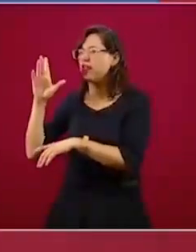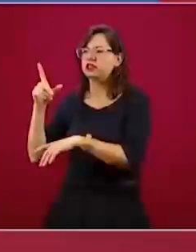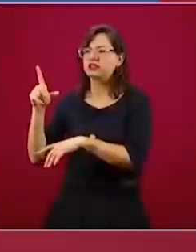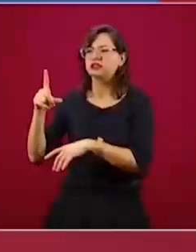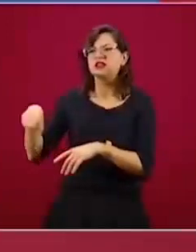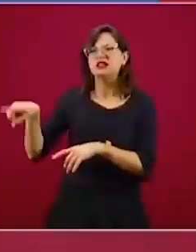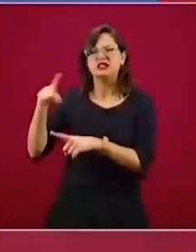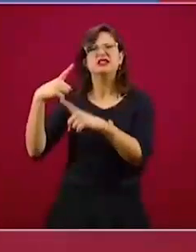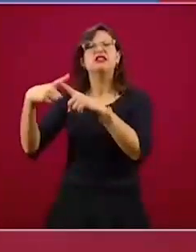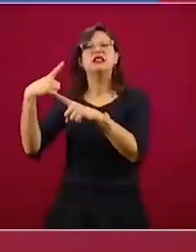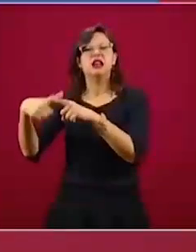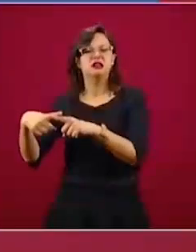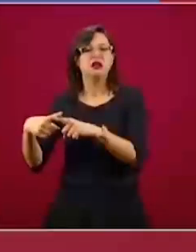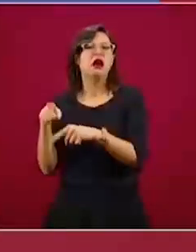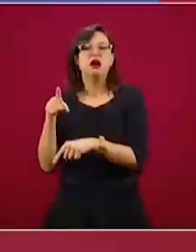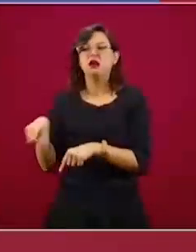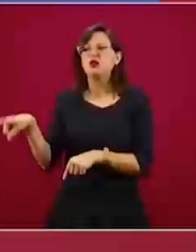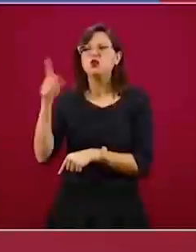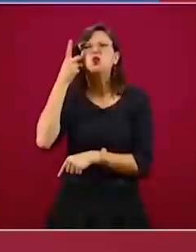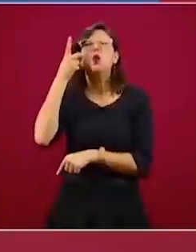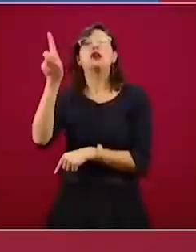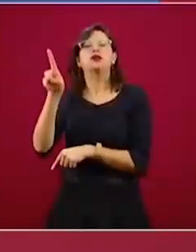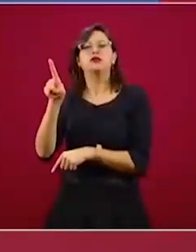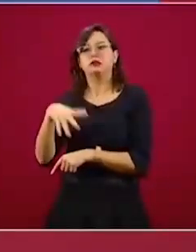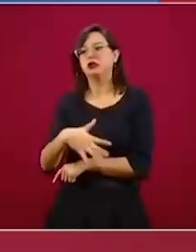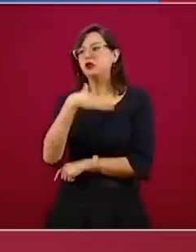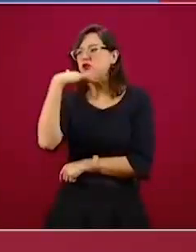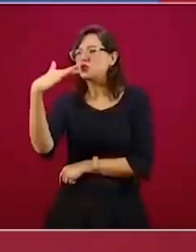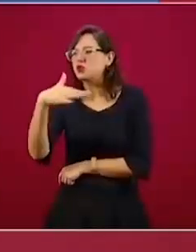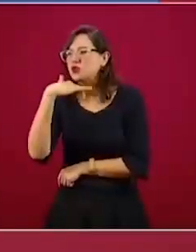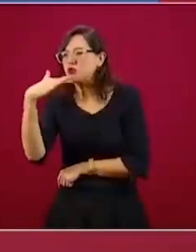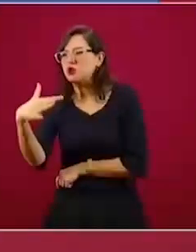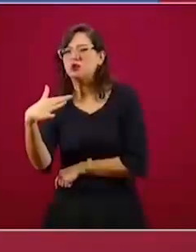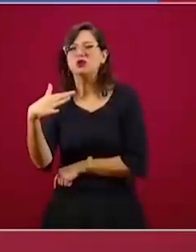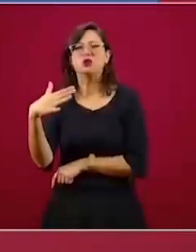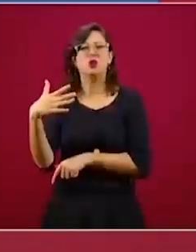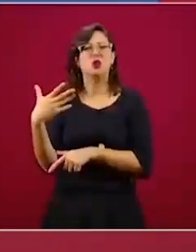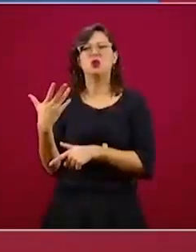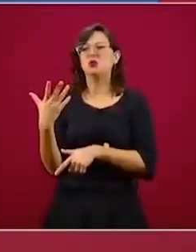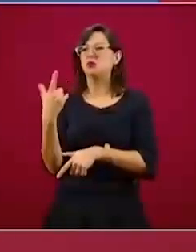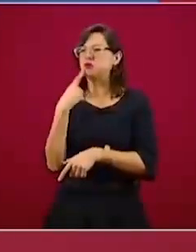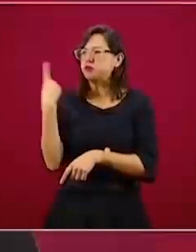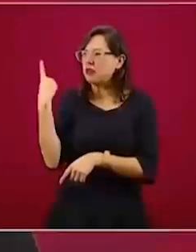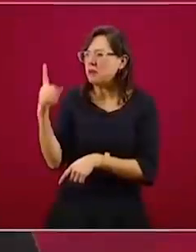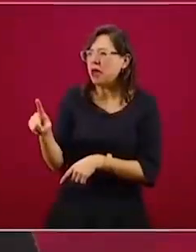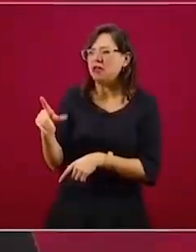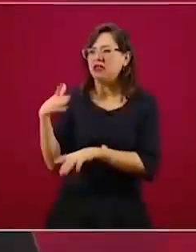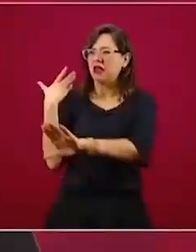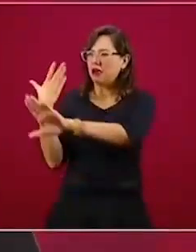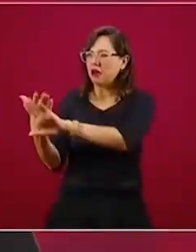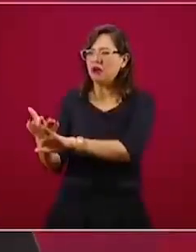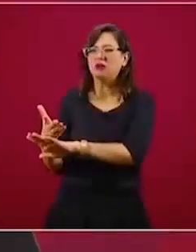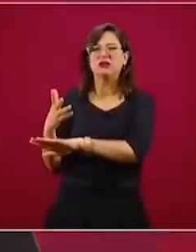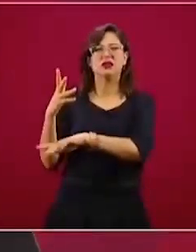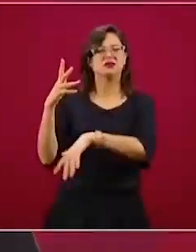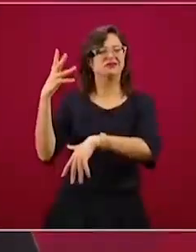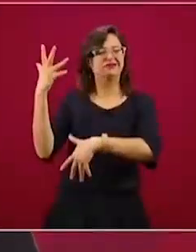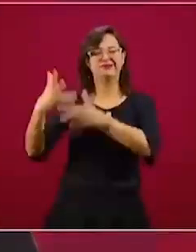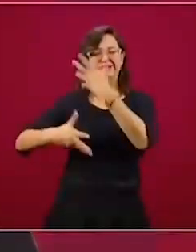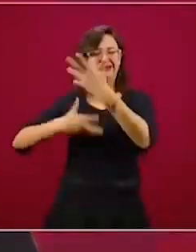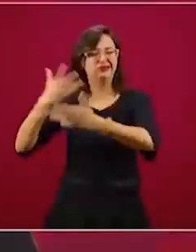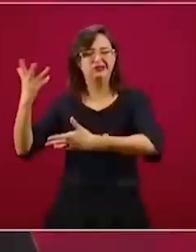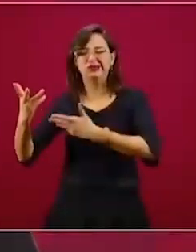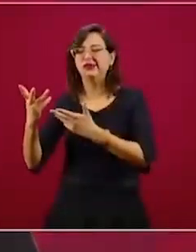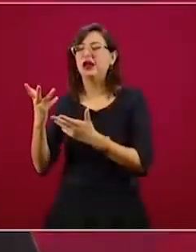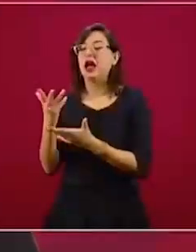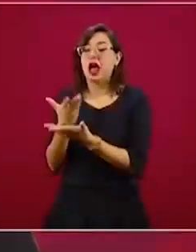de corrupción, de, en fin, de un acceso de procesos judiciales, pues hoy, gracias a la visión social que el señor presidente